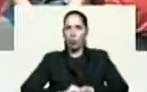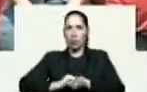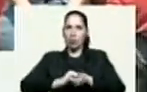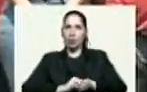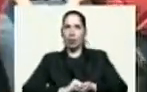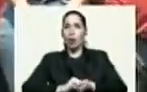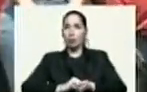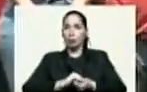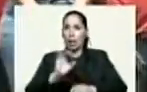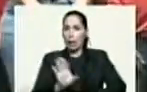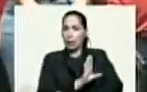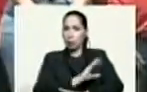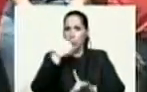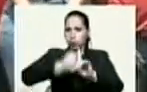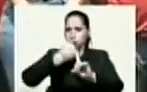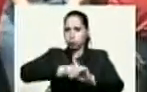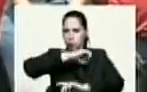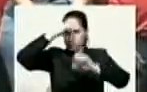puro?